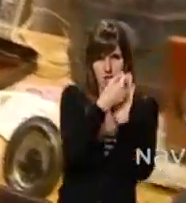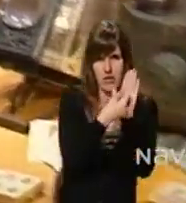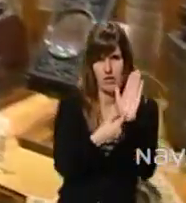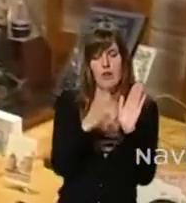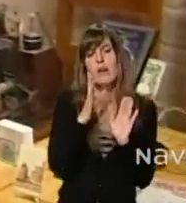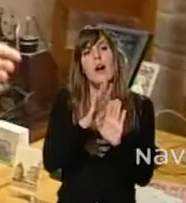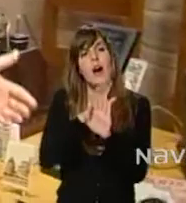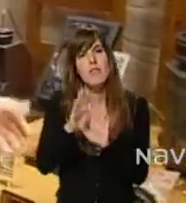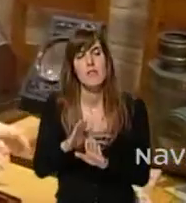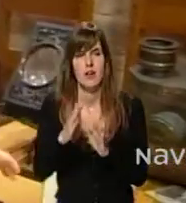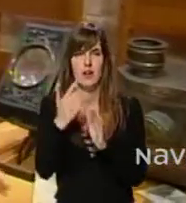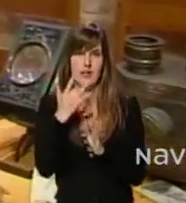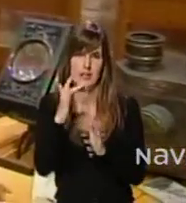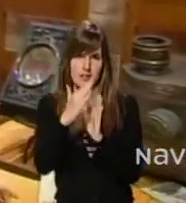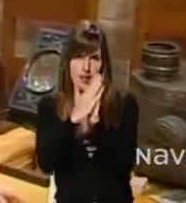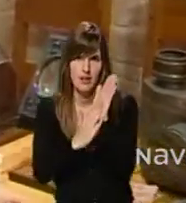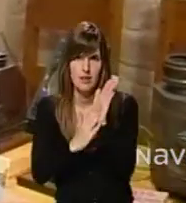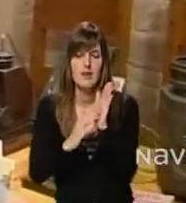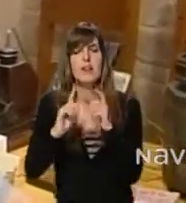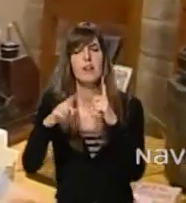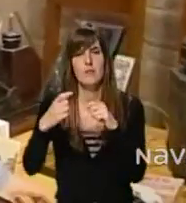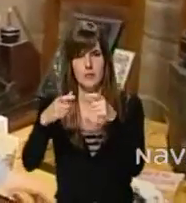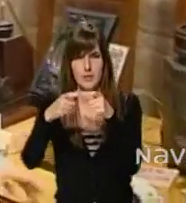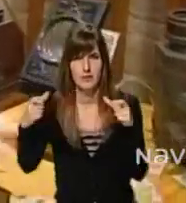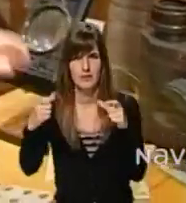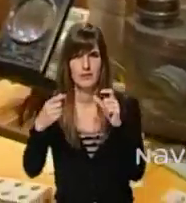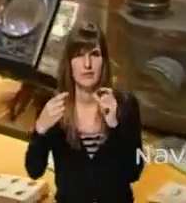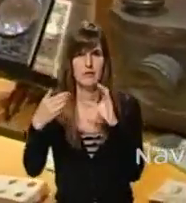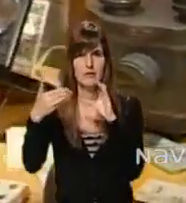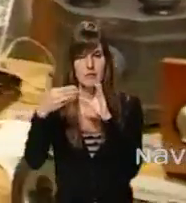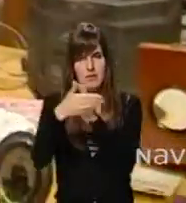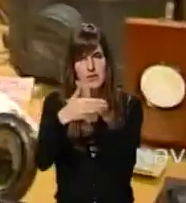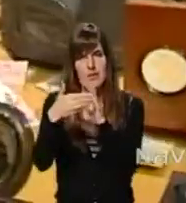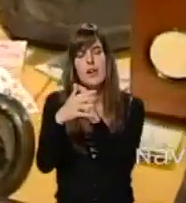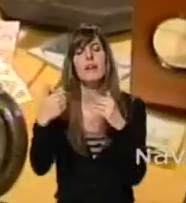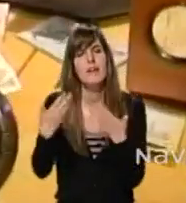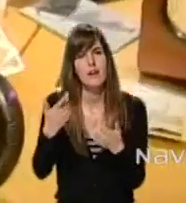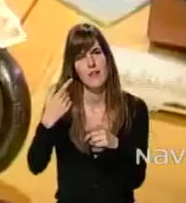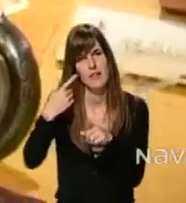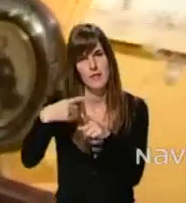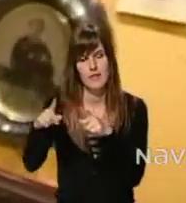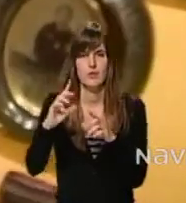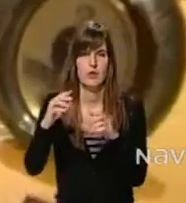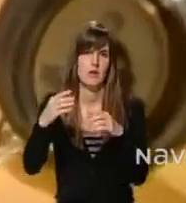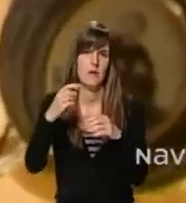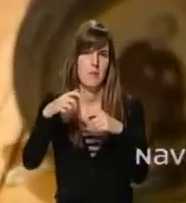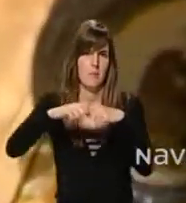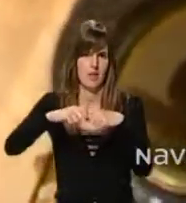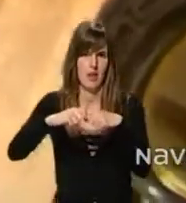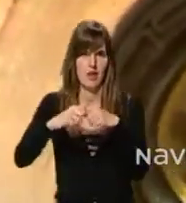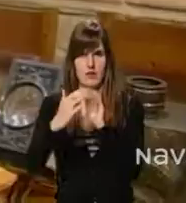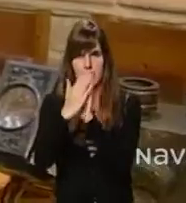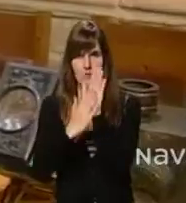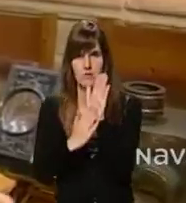a más público, nos encontraríamos con el ferrotipo, donde el soporte es una simple chapa como